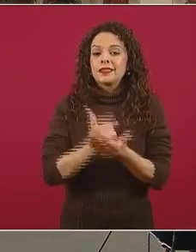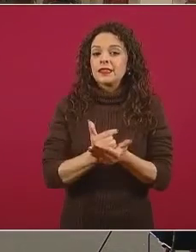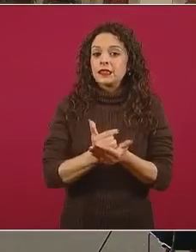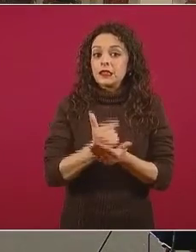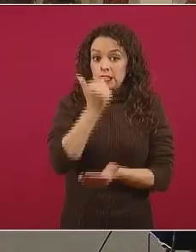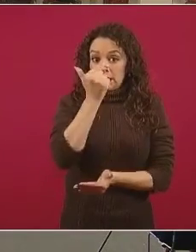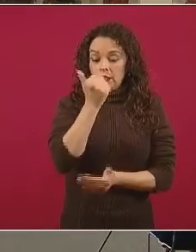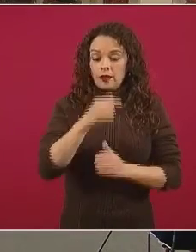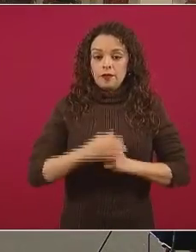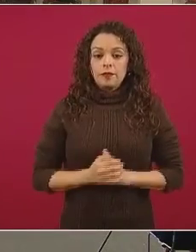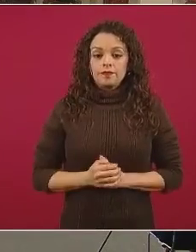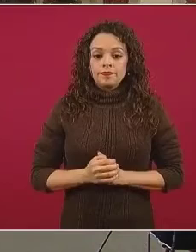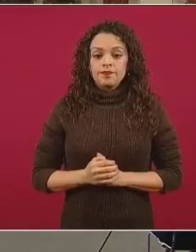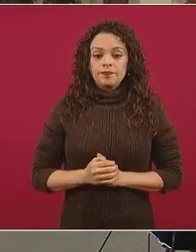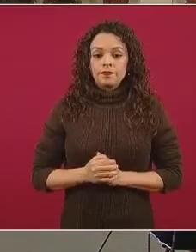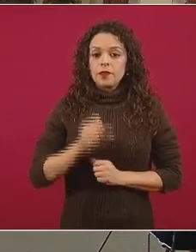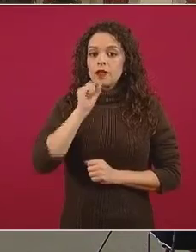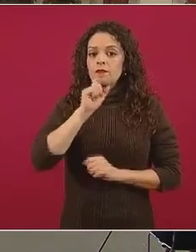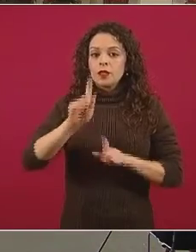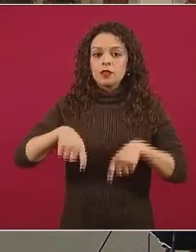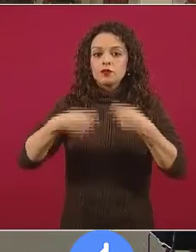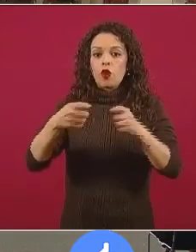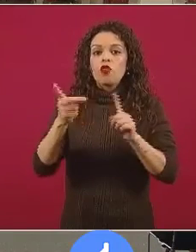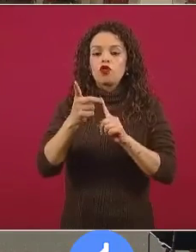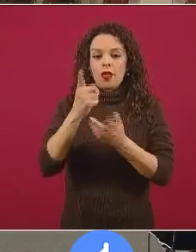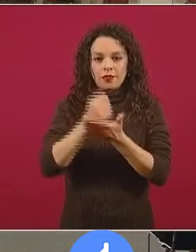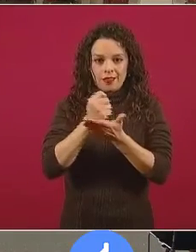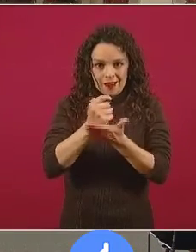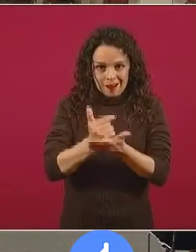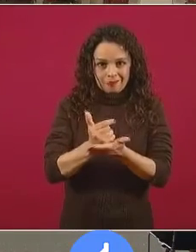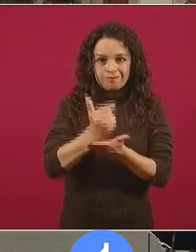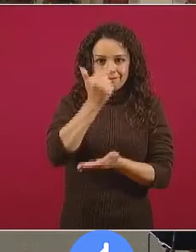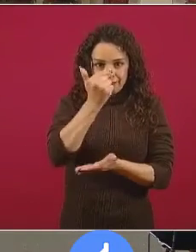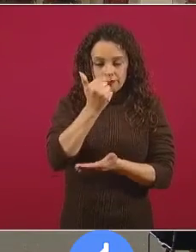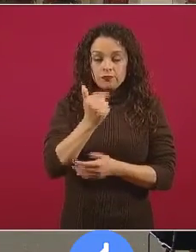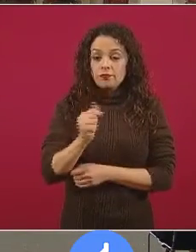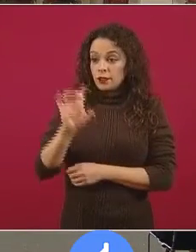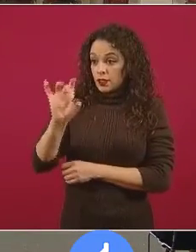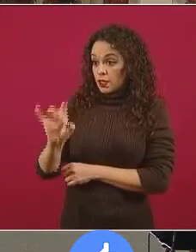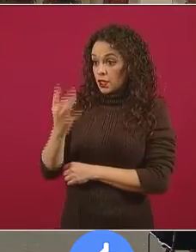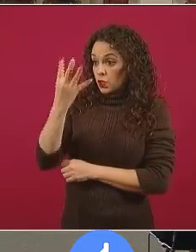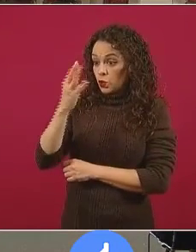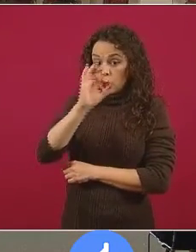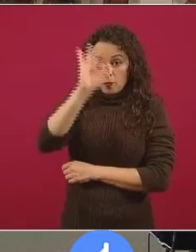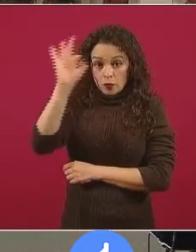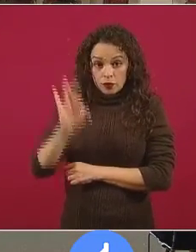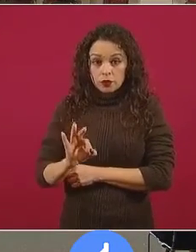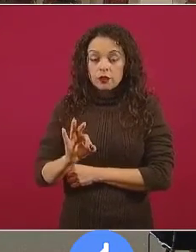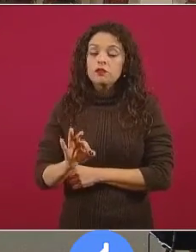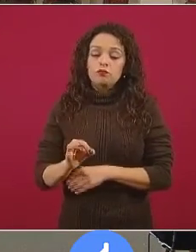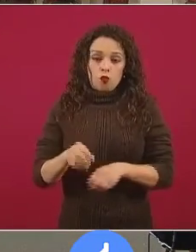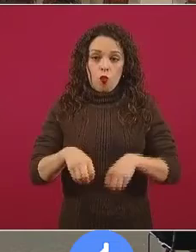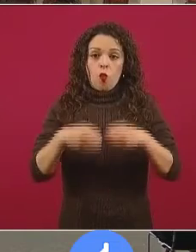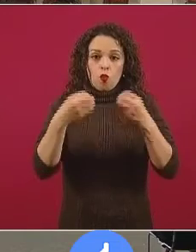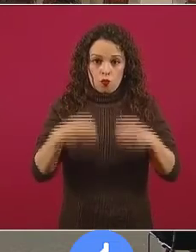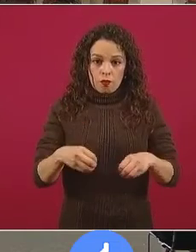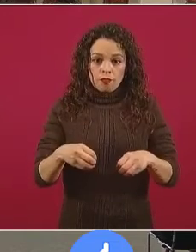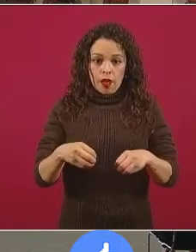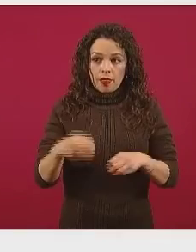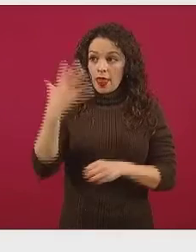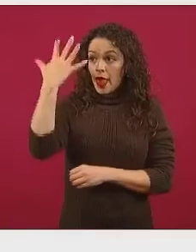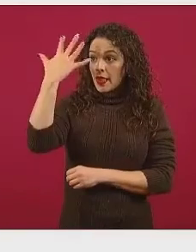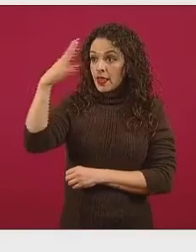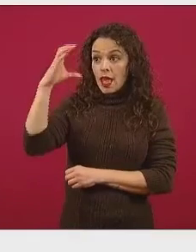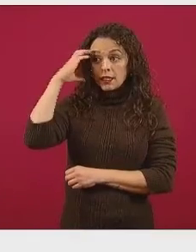el que se da en las unidades de cuidados intensivos, tenemos que 34% están ocupadas, un poco más de 3 de cada